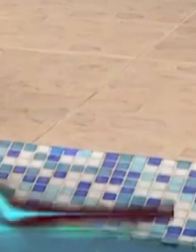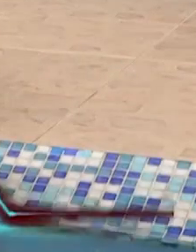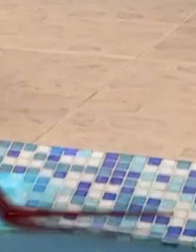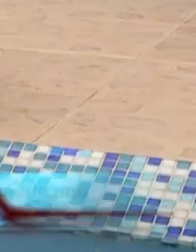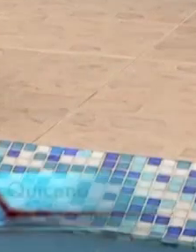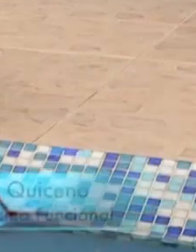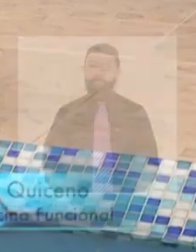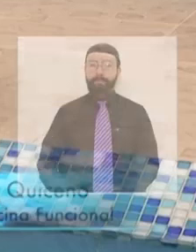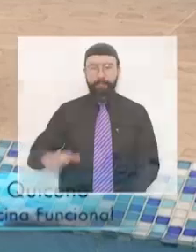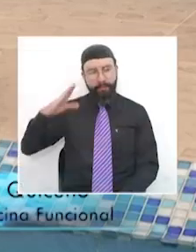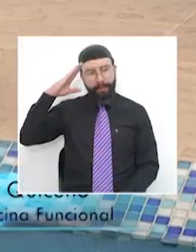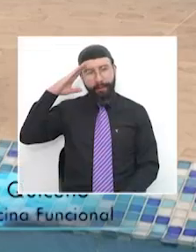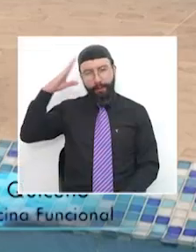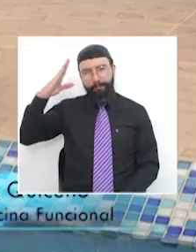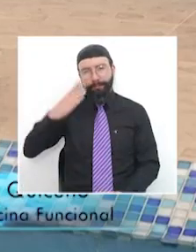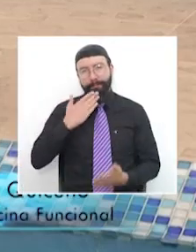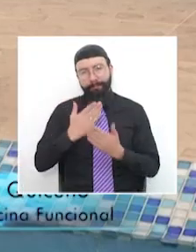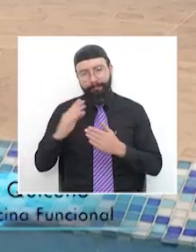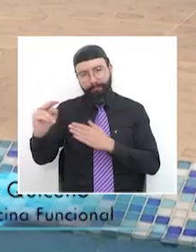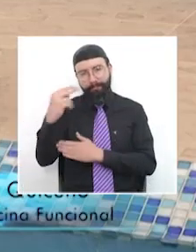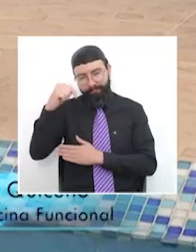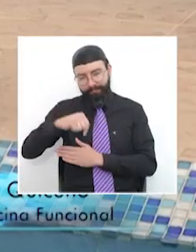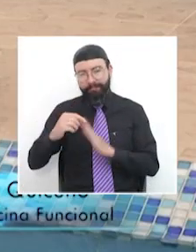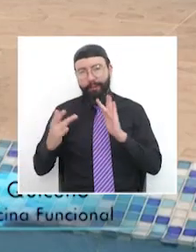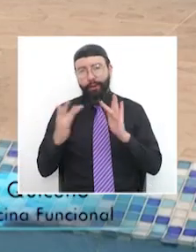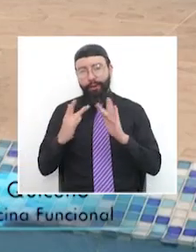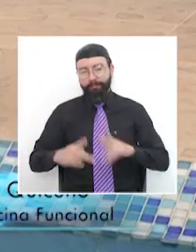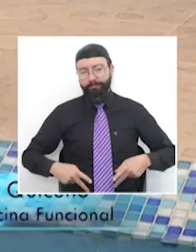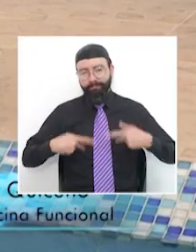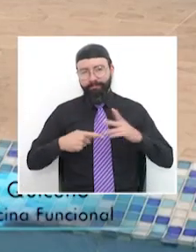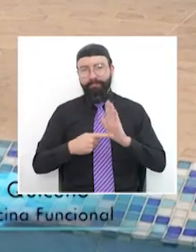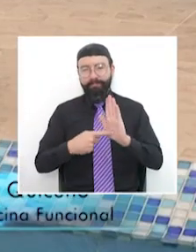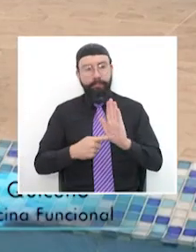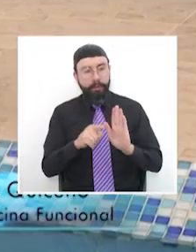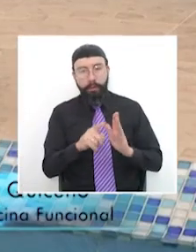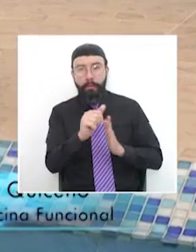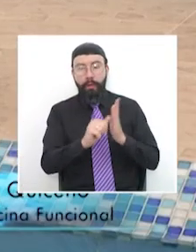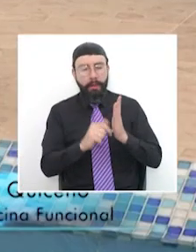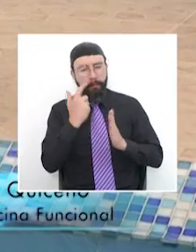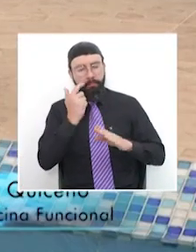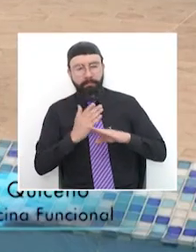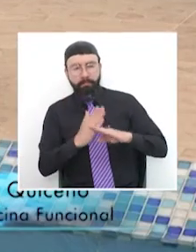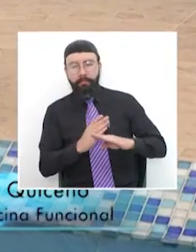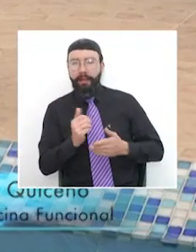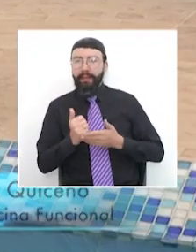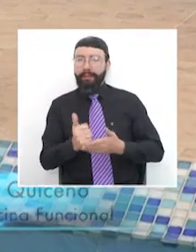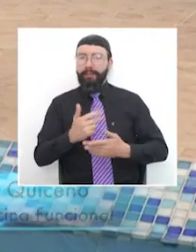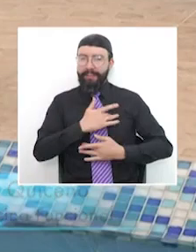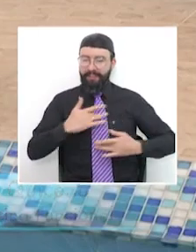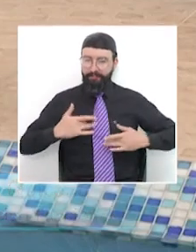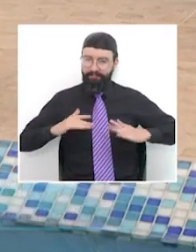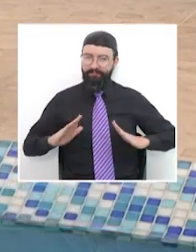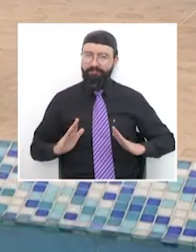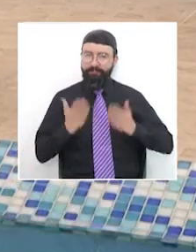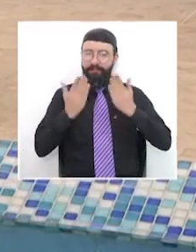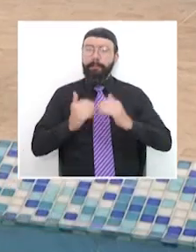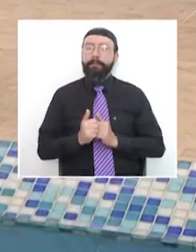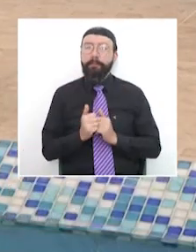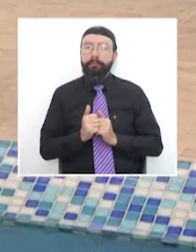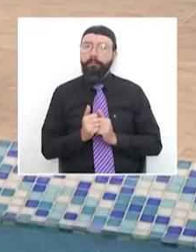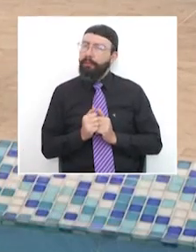Muchas gracias por estar con nosotros en una nueva edición de Conexión Vital, un programa de prevención y de educación en salud. Estamos